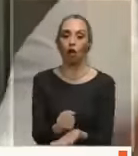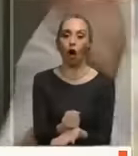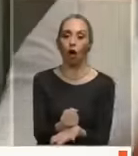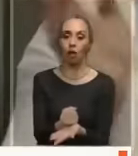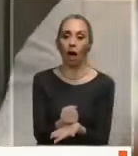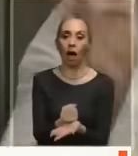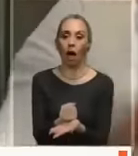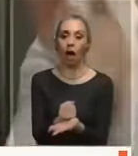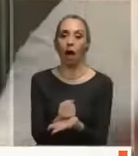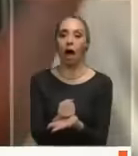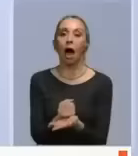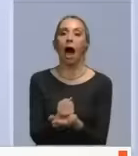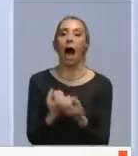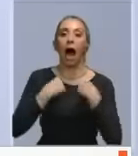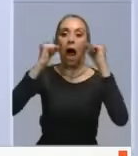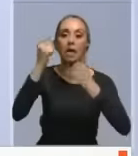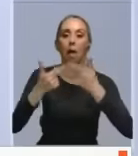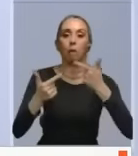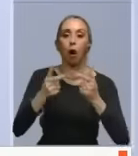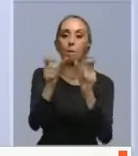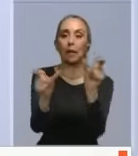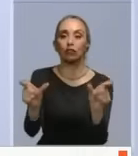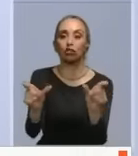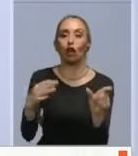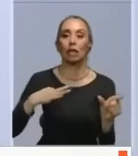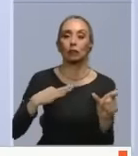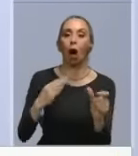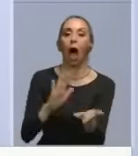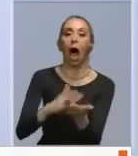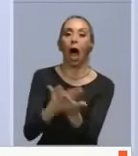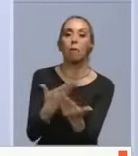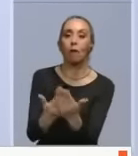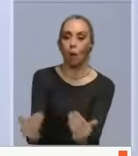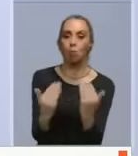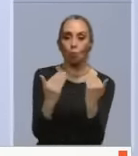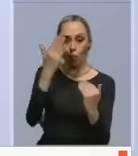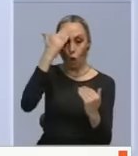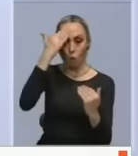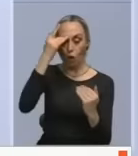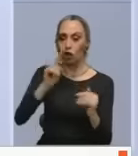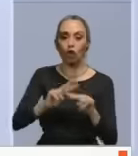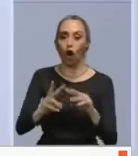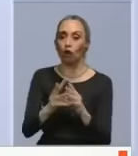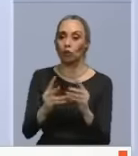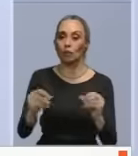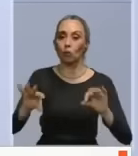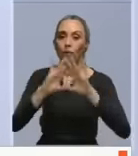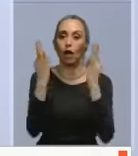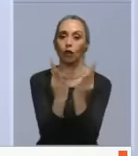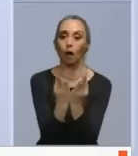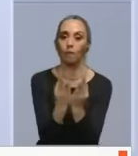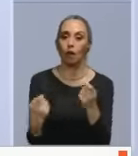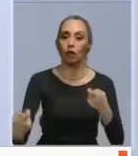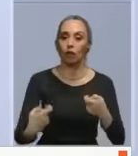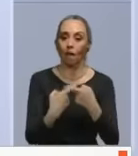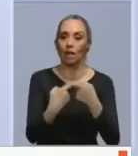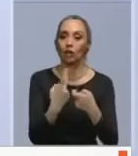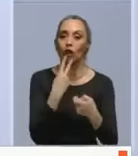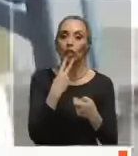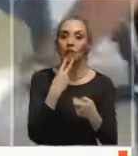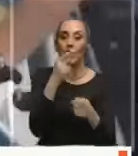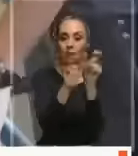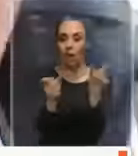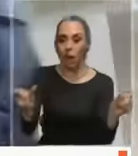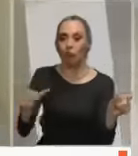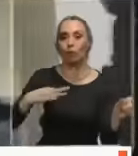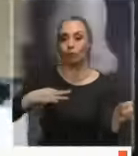un beneficio político de popularidad y no así de resolver de manera integral los conflictos que están viviendo las